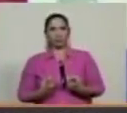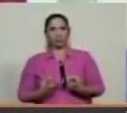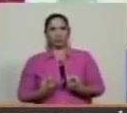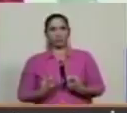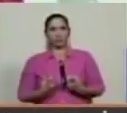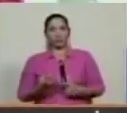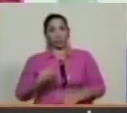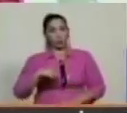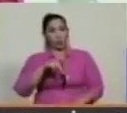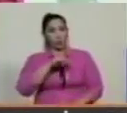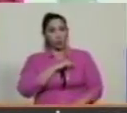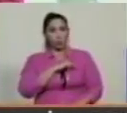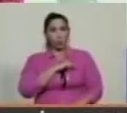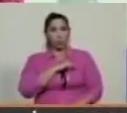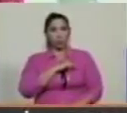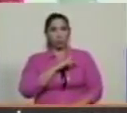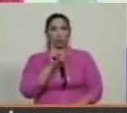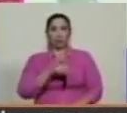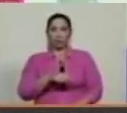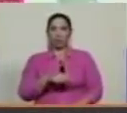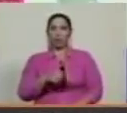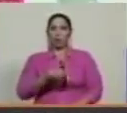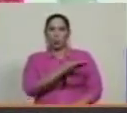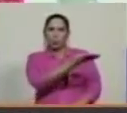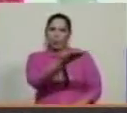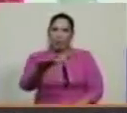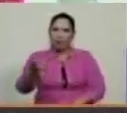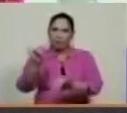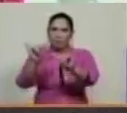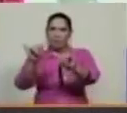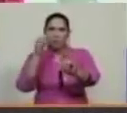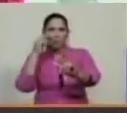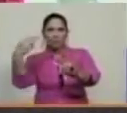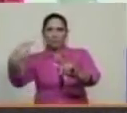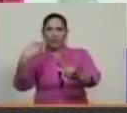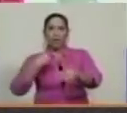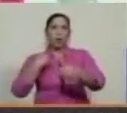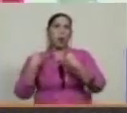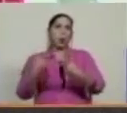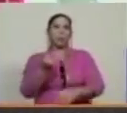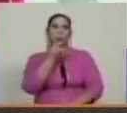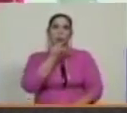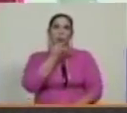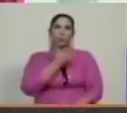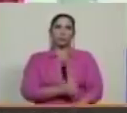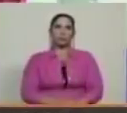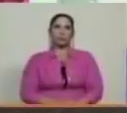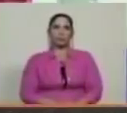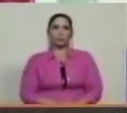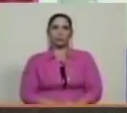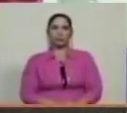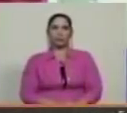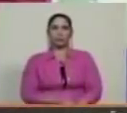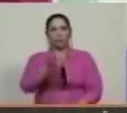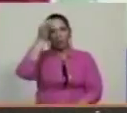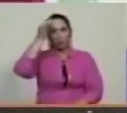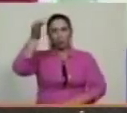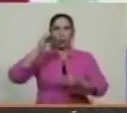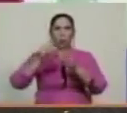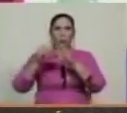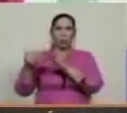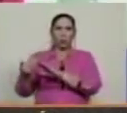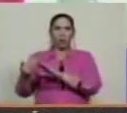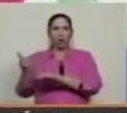Porque nosotros, ustedes en el terreno son los que ven las fallas. Yo leo, miren, uno se mete en Twitter, que en el Consejo Comunal no sé qué cosa,